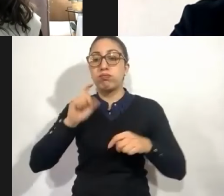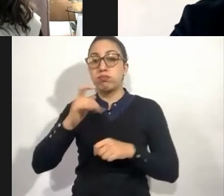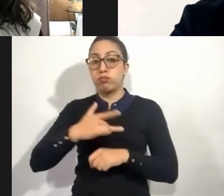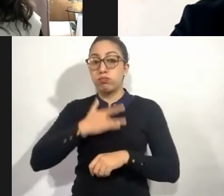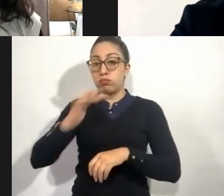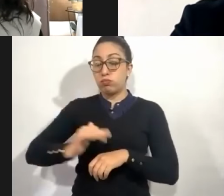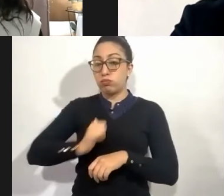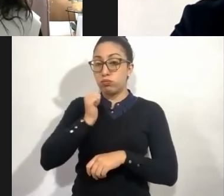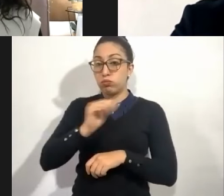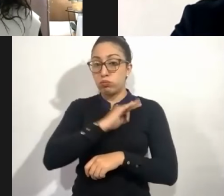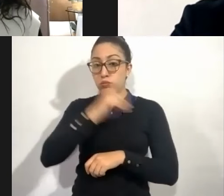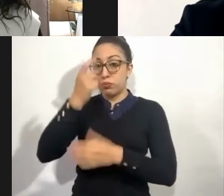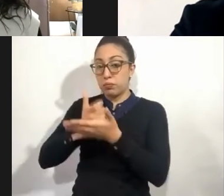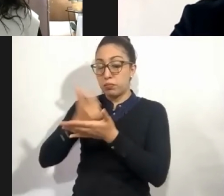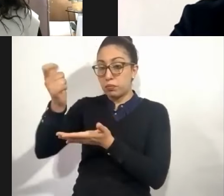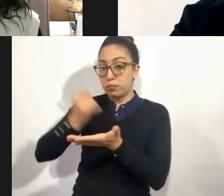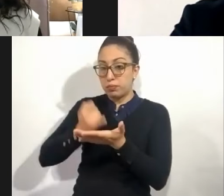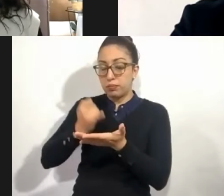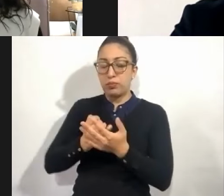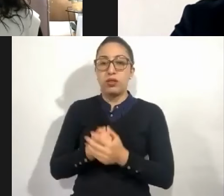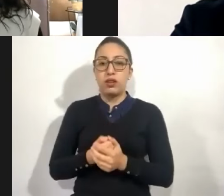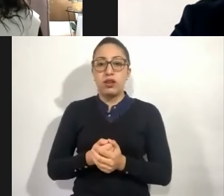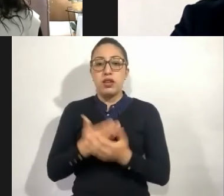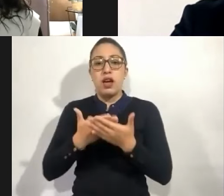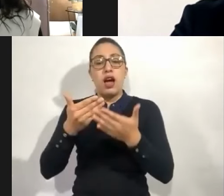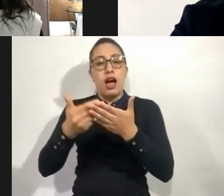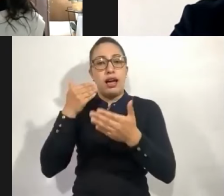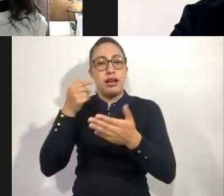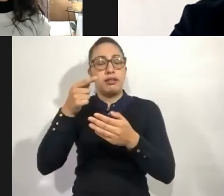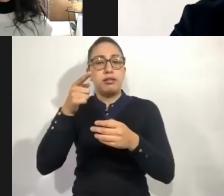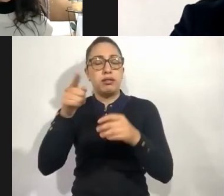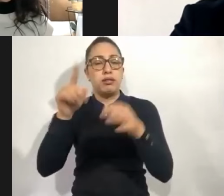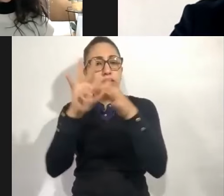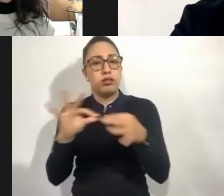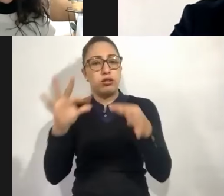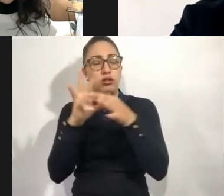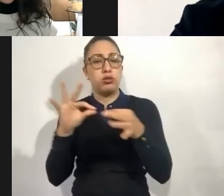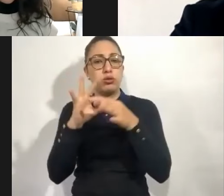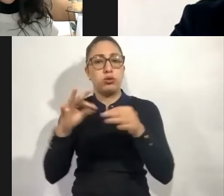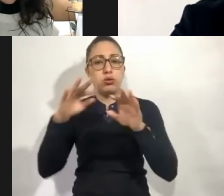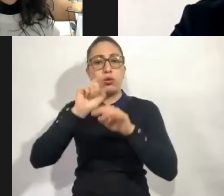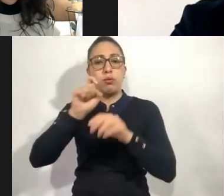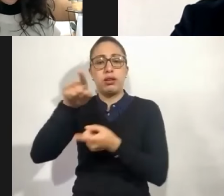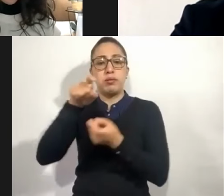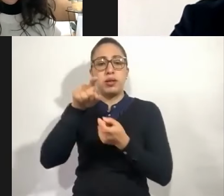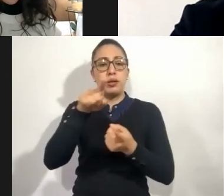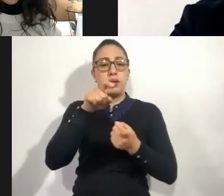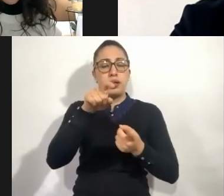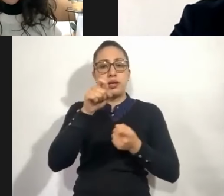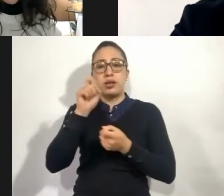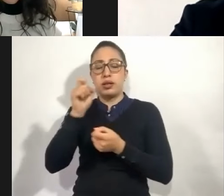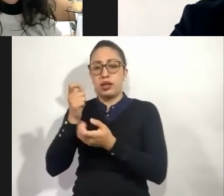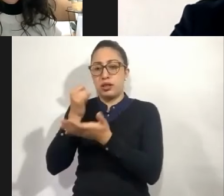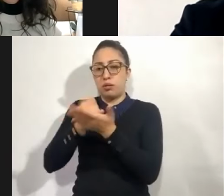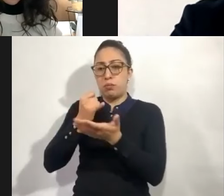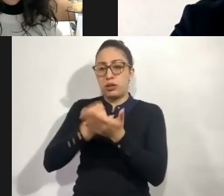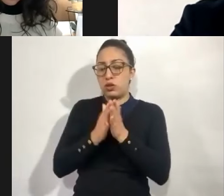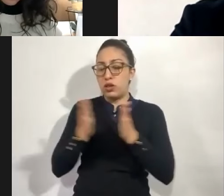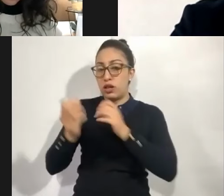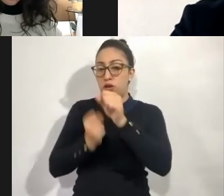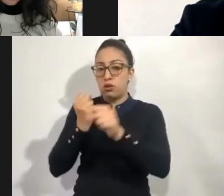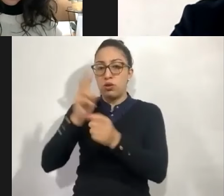Ahora bien, en cuanto a la recaudación, sin duda en el rubro en el 2020 no ha sido un buen año.